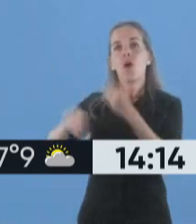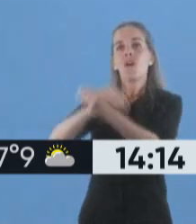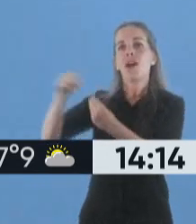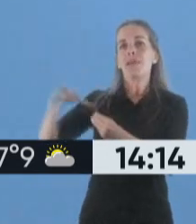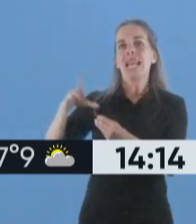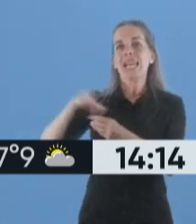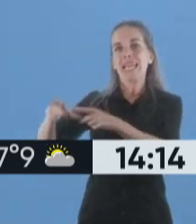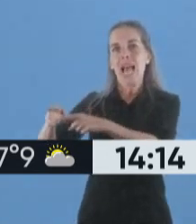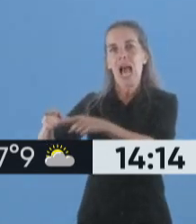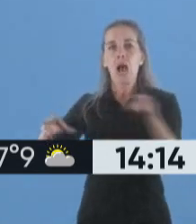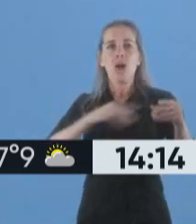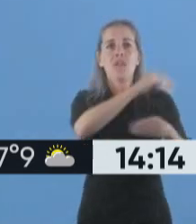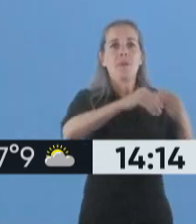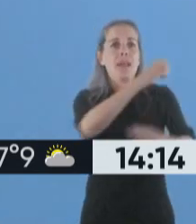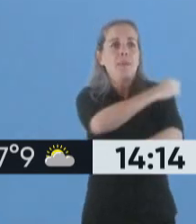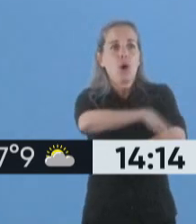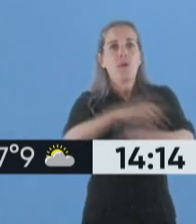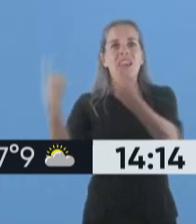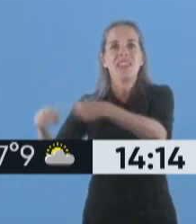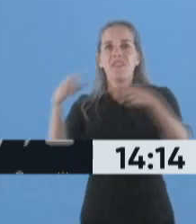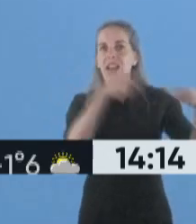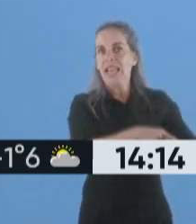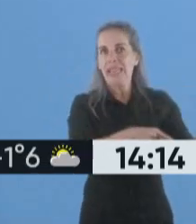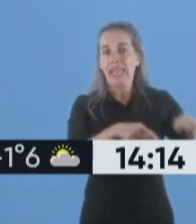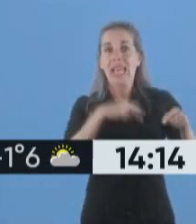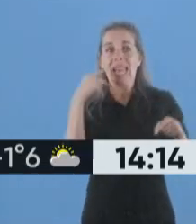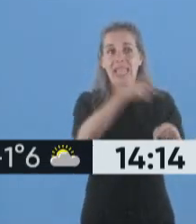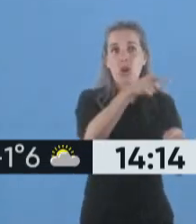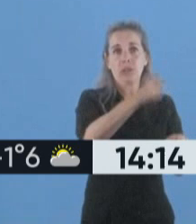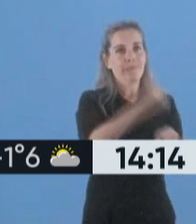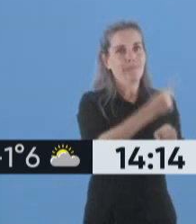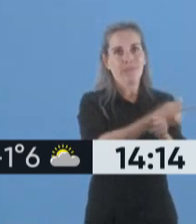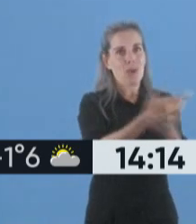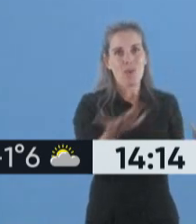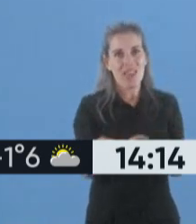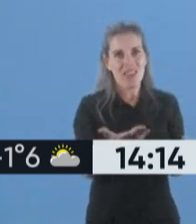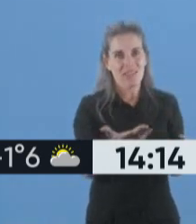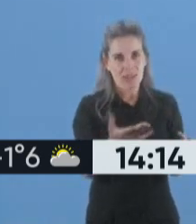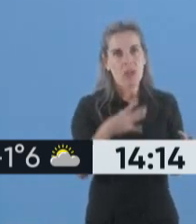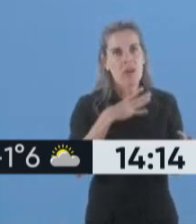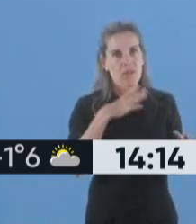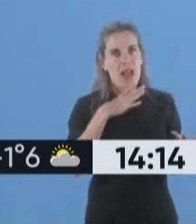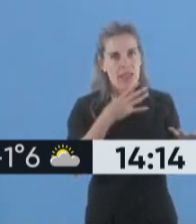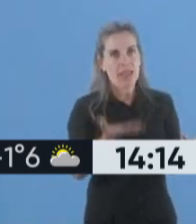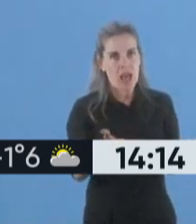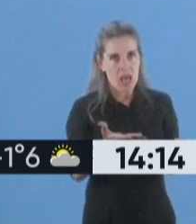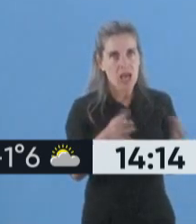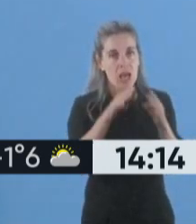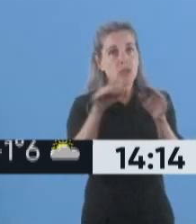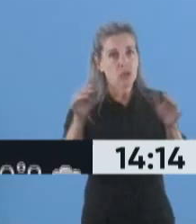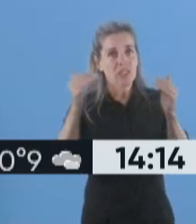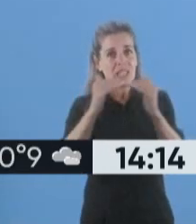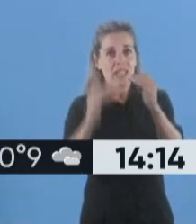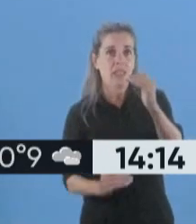hijo de un asalariado. No tiene las mismas posibilidades de hacer valer su mérito. Entonces les